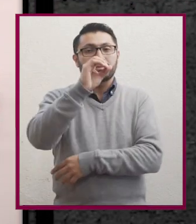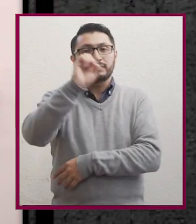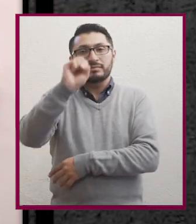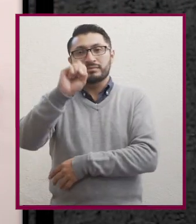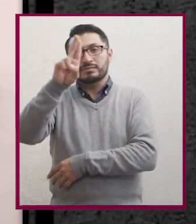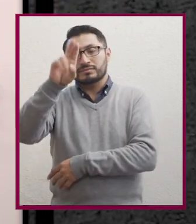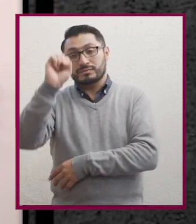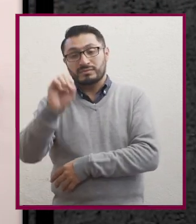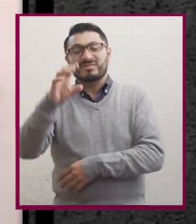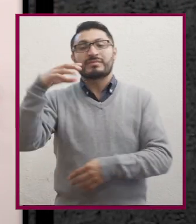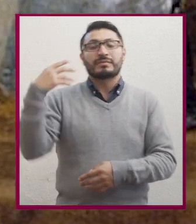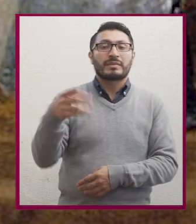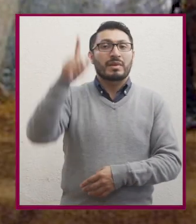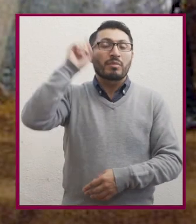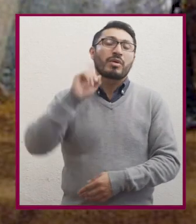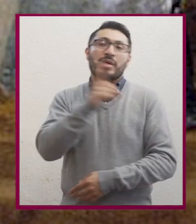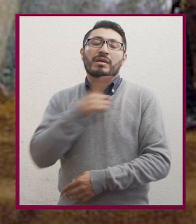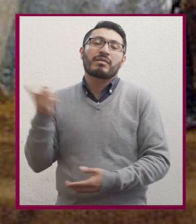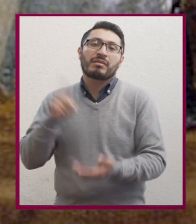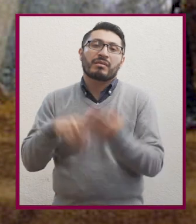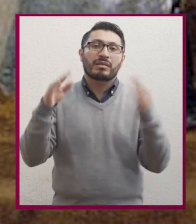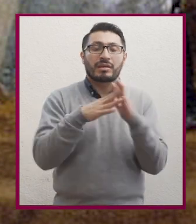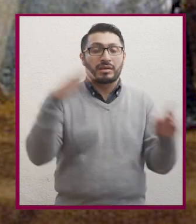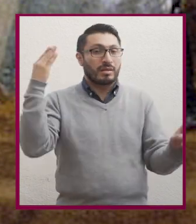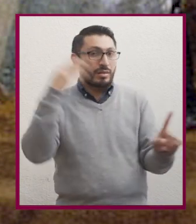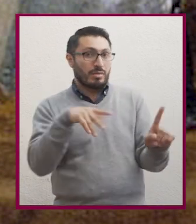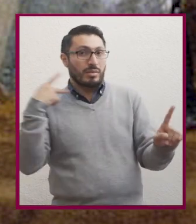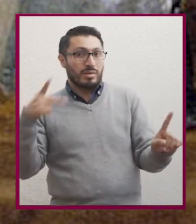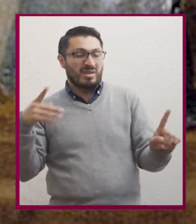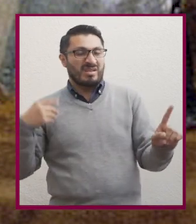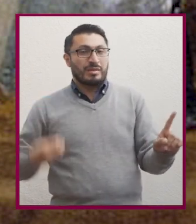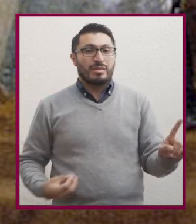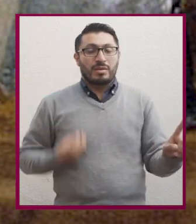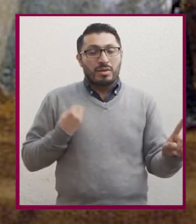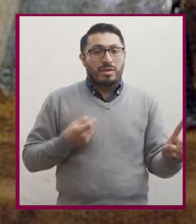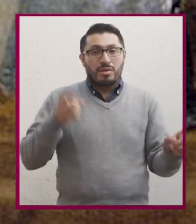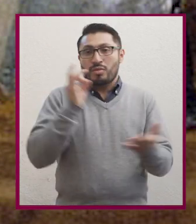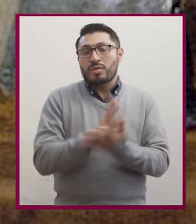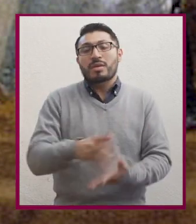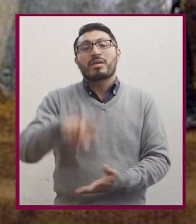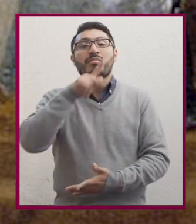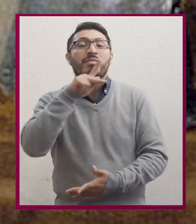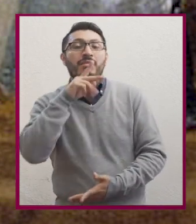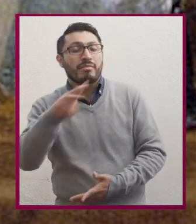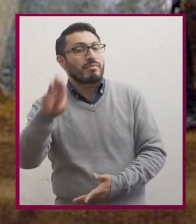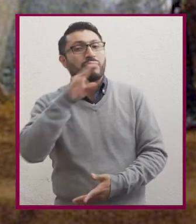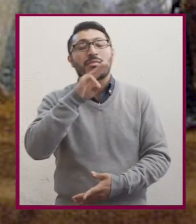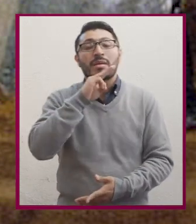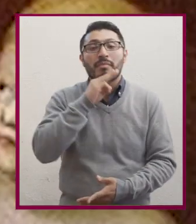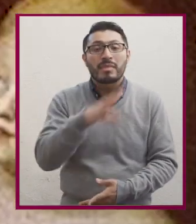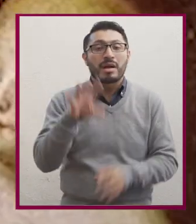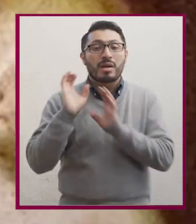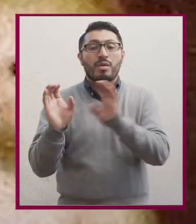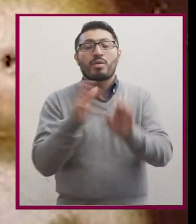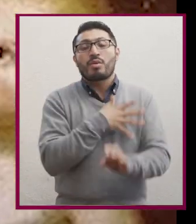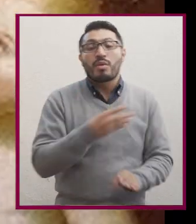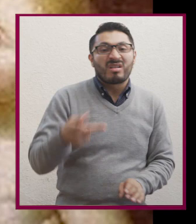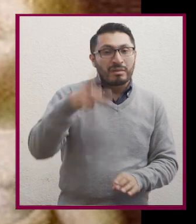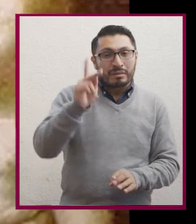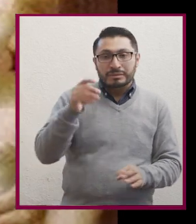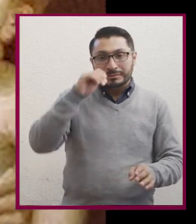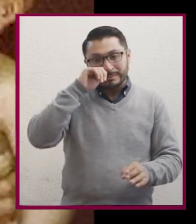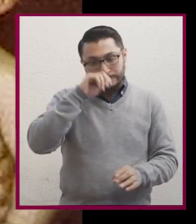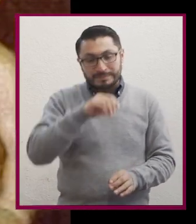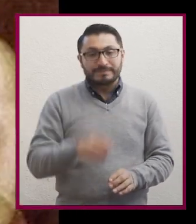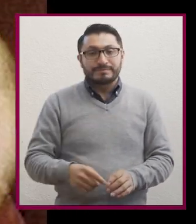mujeres deben estar en el hogar, pues su propósito principal en la vida es ser madres y criar y educar a los hijos. Sin embargo,